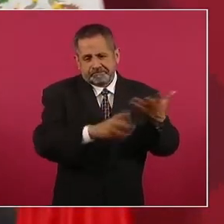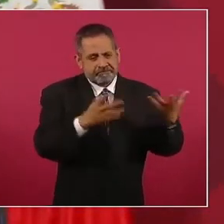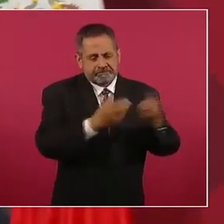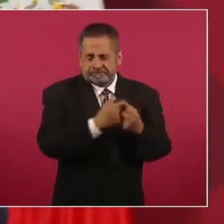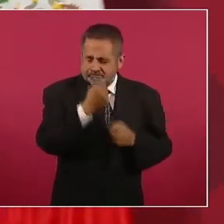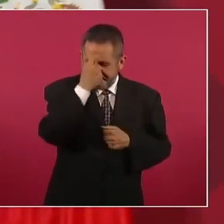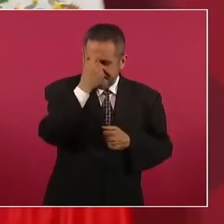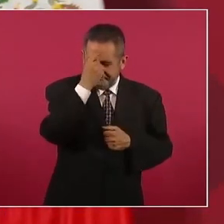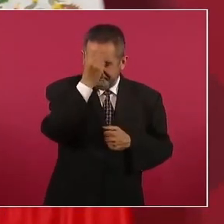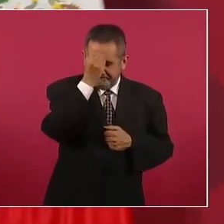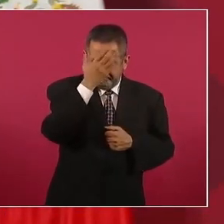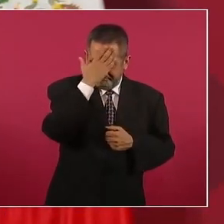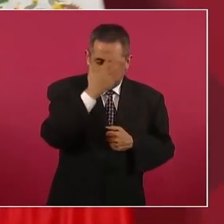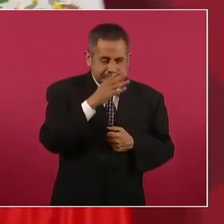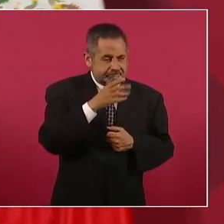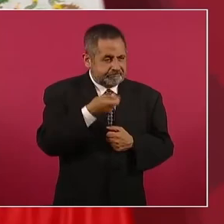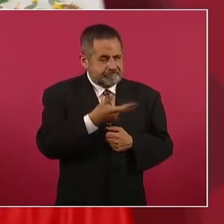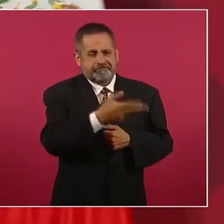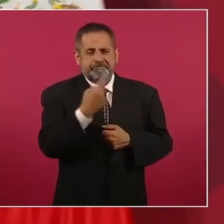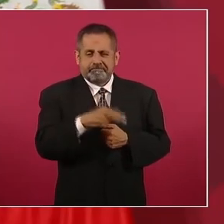son conservadores.